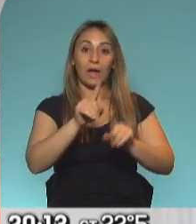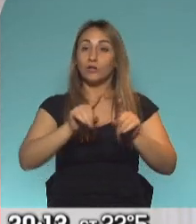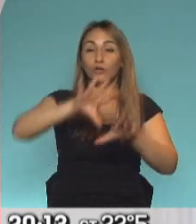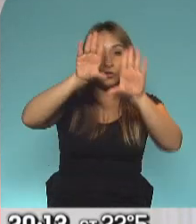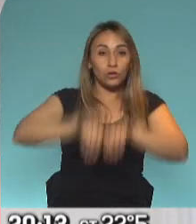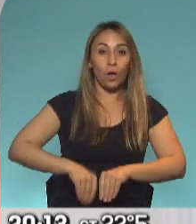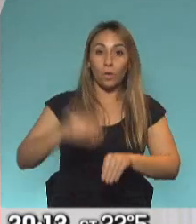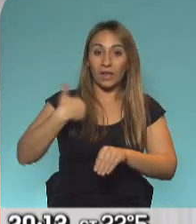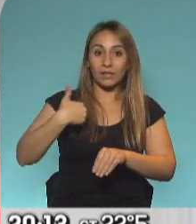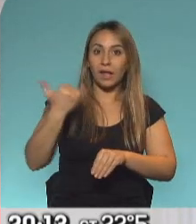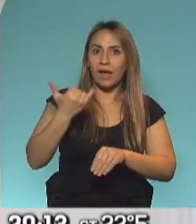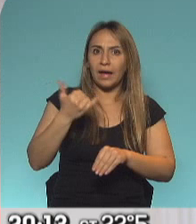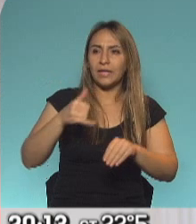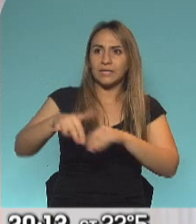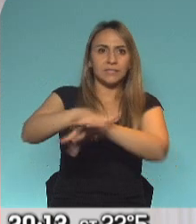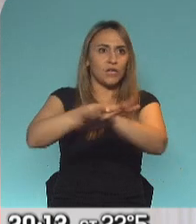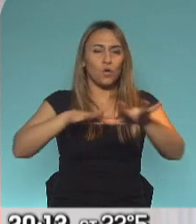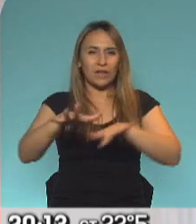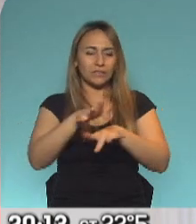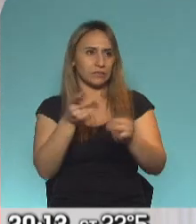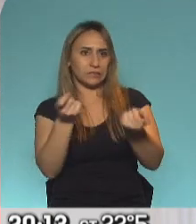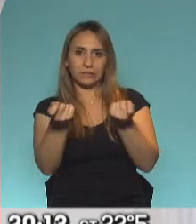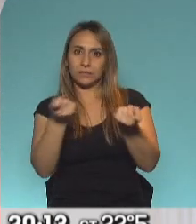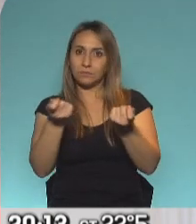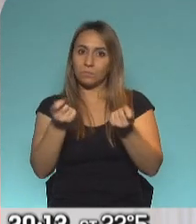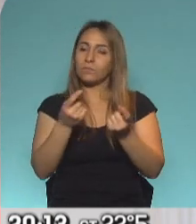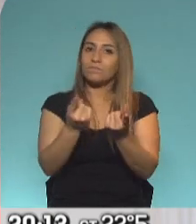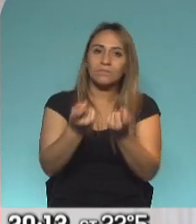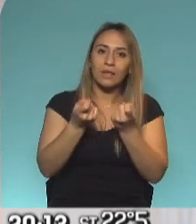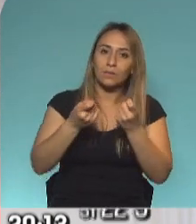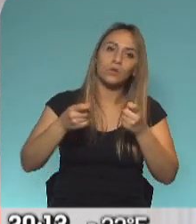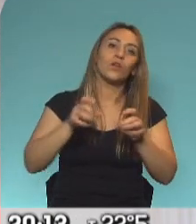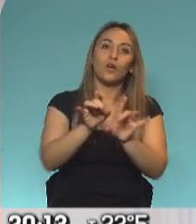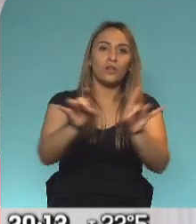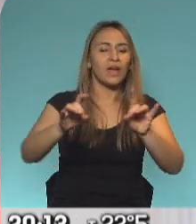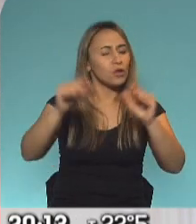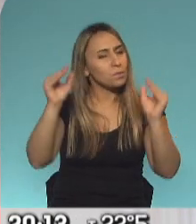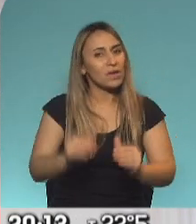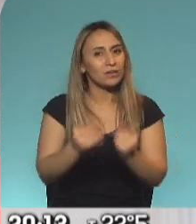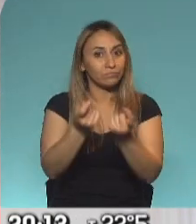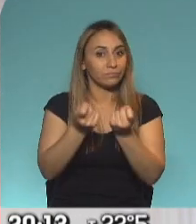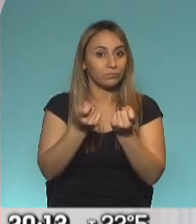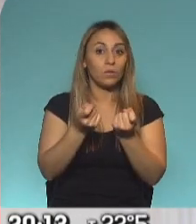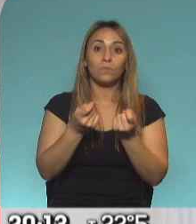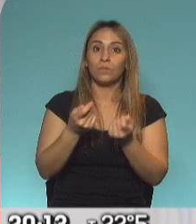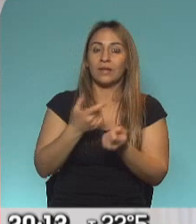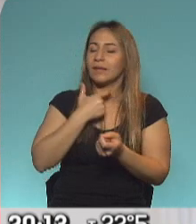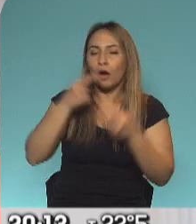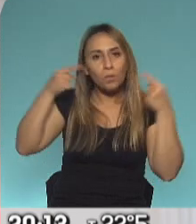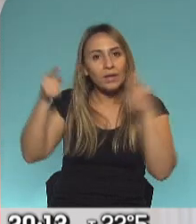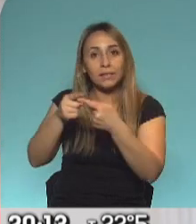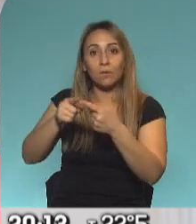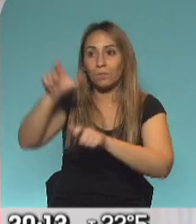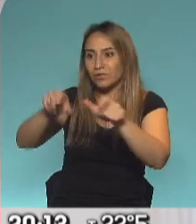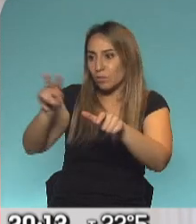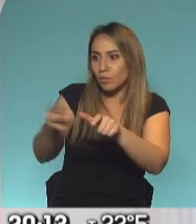país y lo que necesitamos es justamente reducir la cantidad de contagios porque vamos a reducir la cantidad de muertes. Siempre se habló de la prioridad de